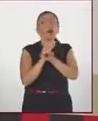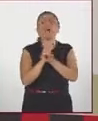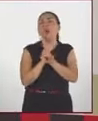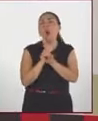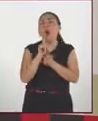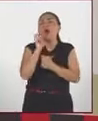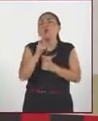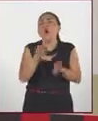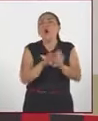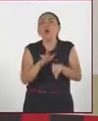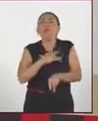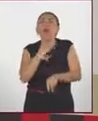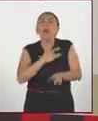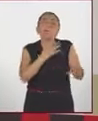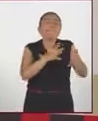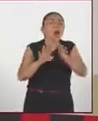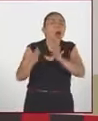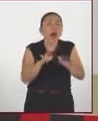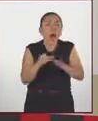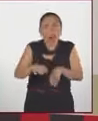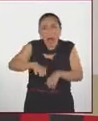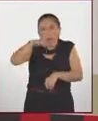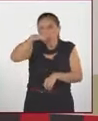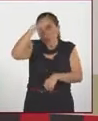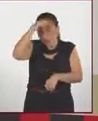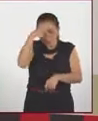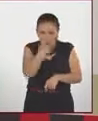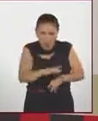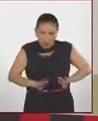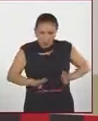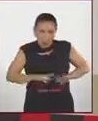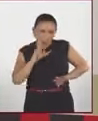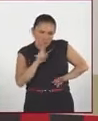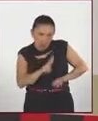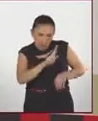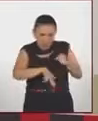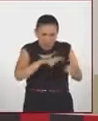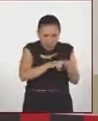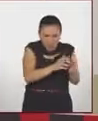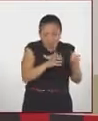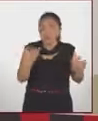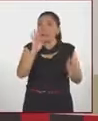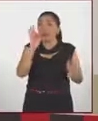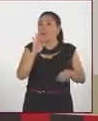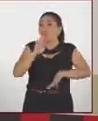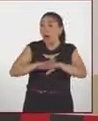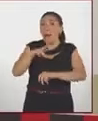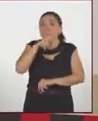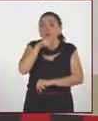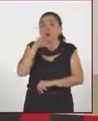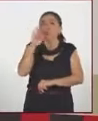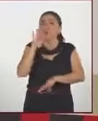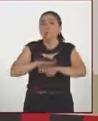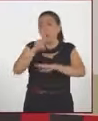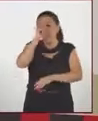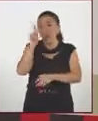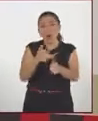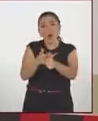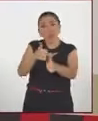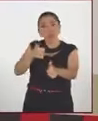para ver si es que se va desarrollando de manera normal. Nos empezaría a preocupar cuando hay un retraso